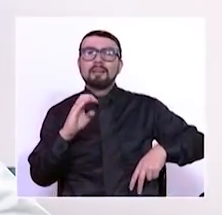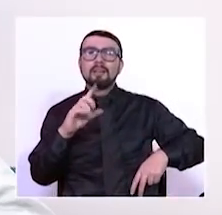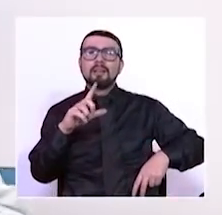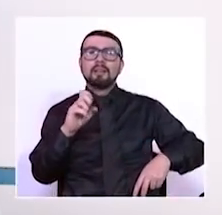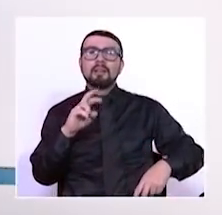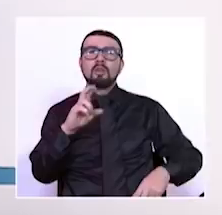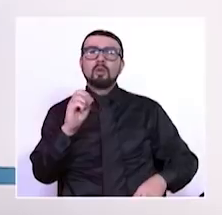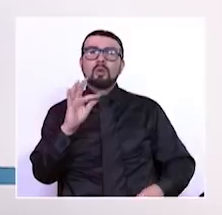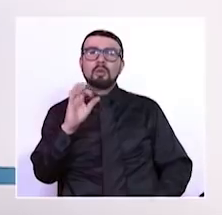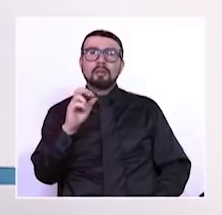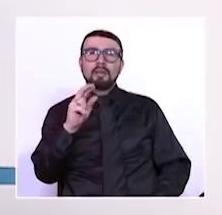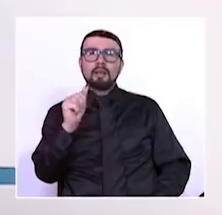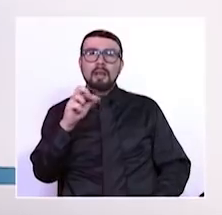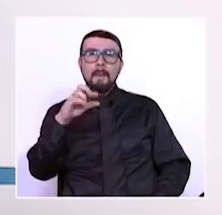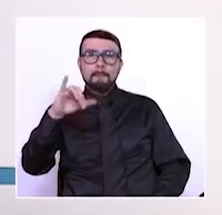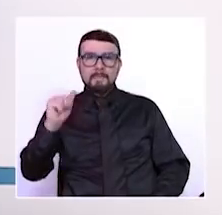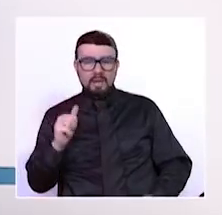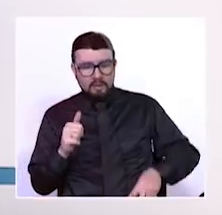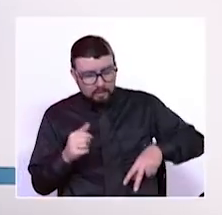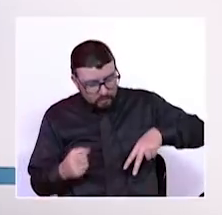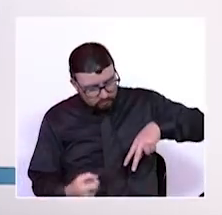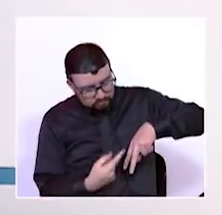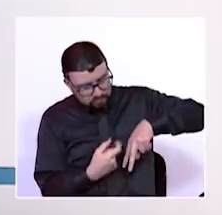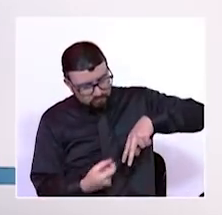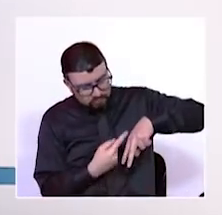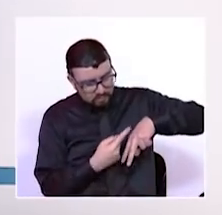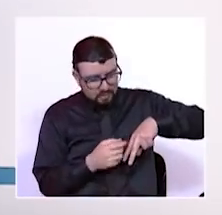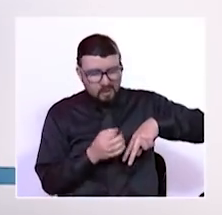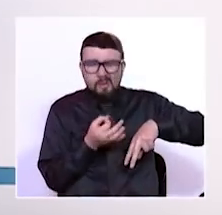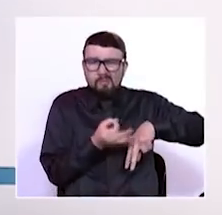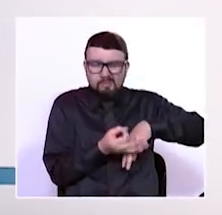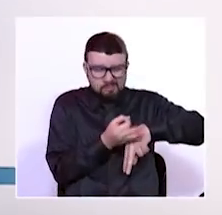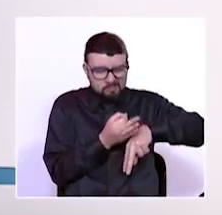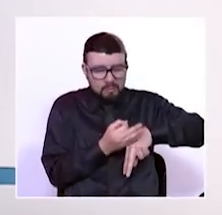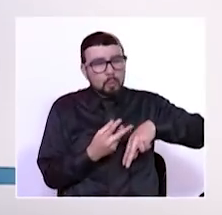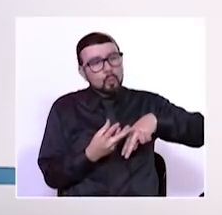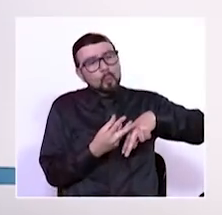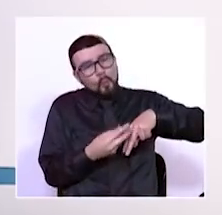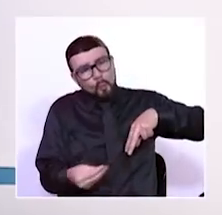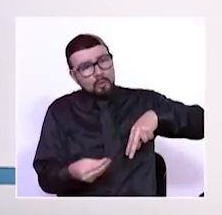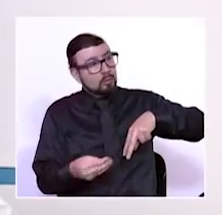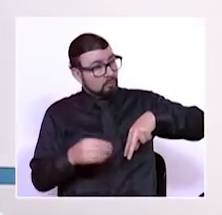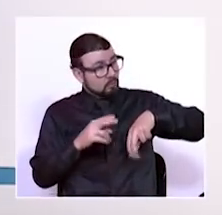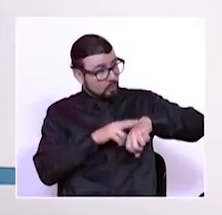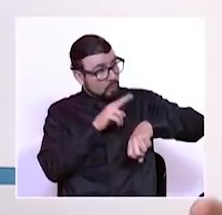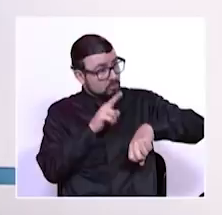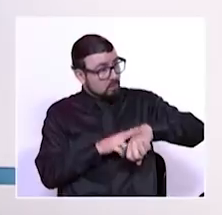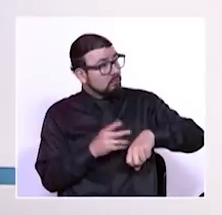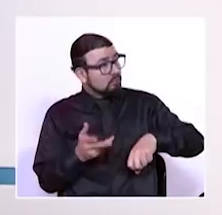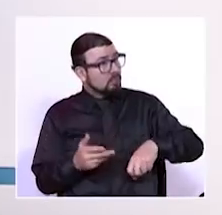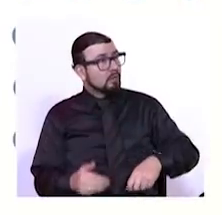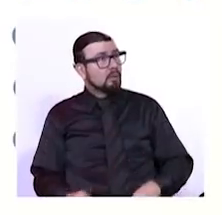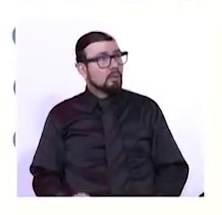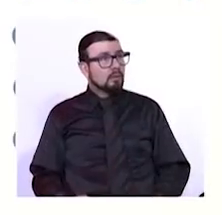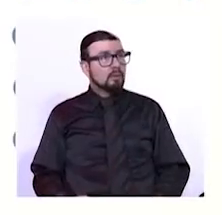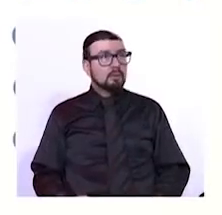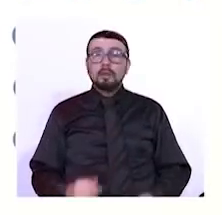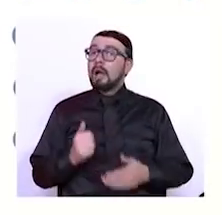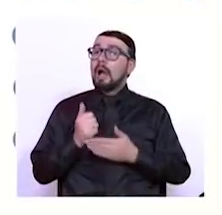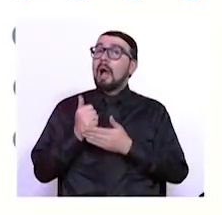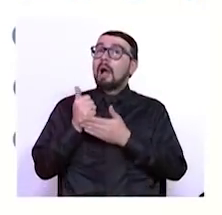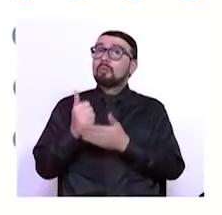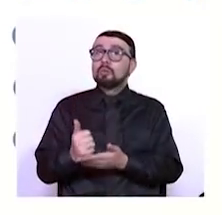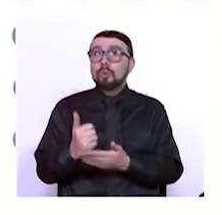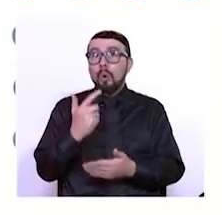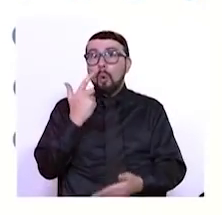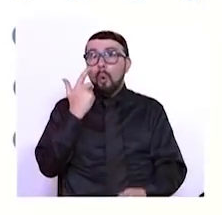han quedado como trombos, me los han drenado. ¿Esto es normal? ¡Auxilio!